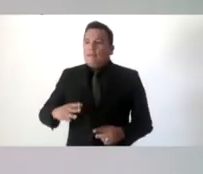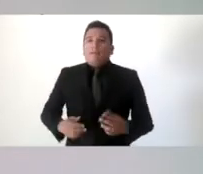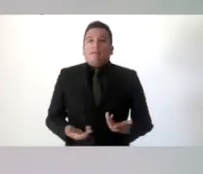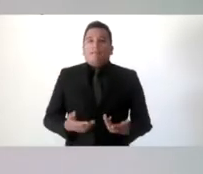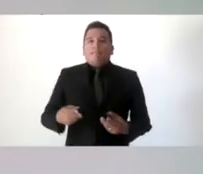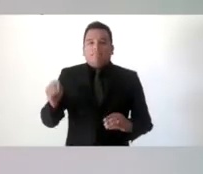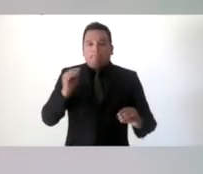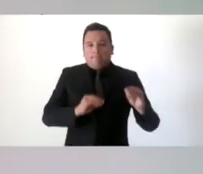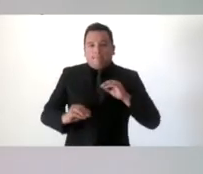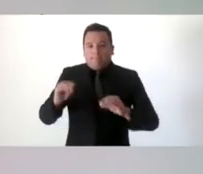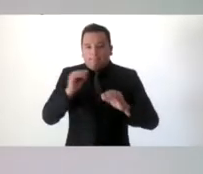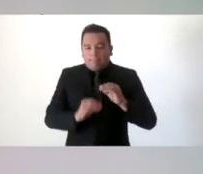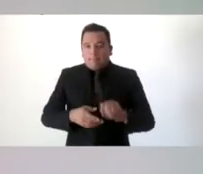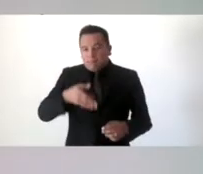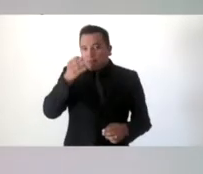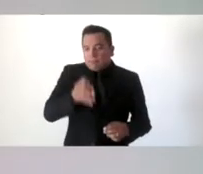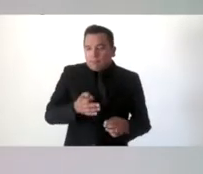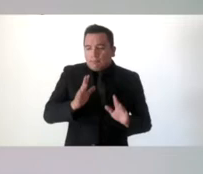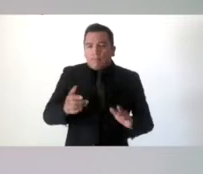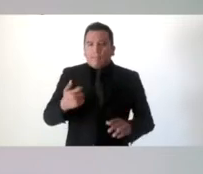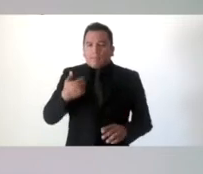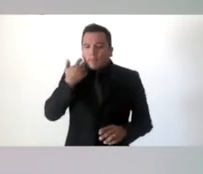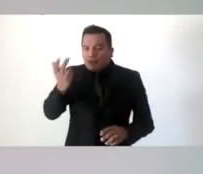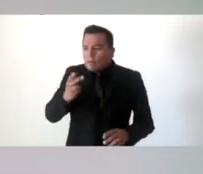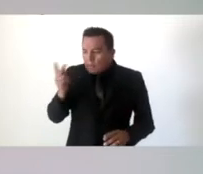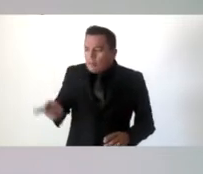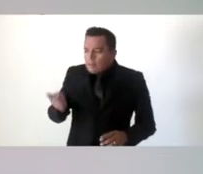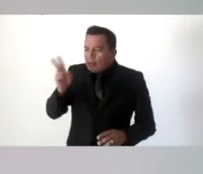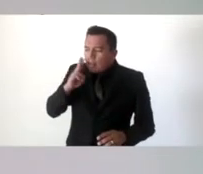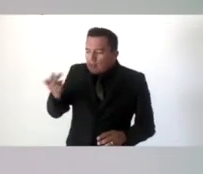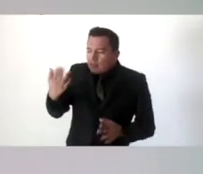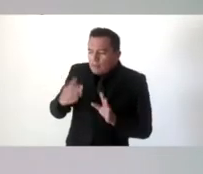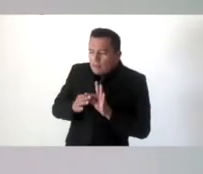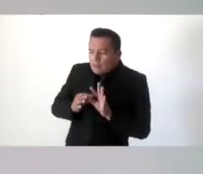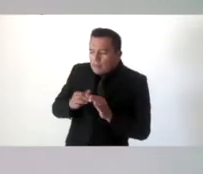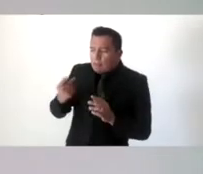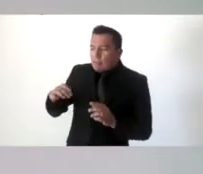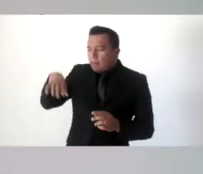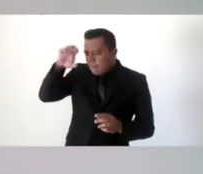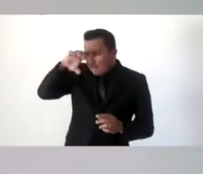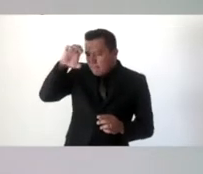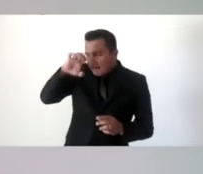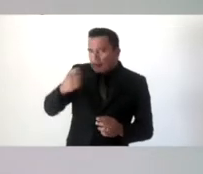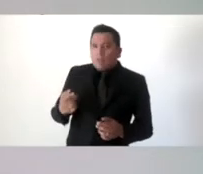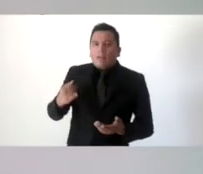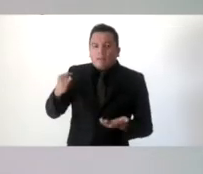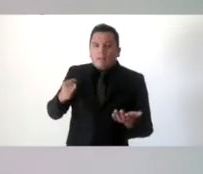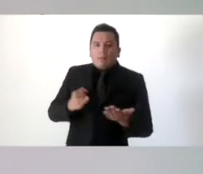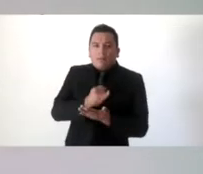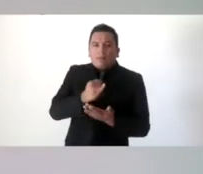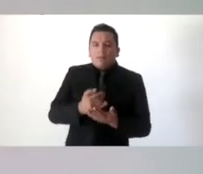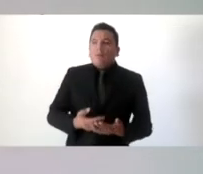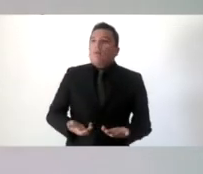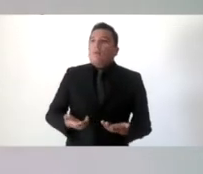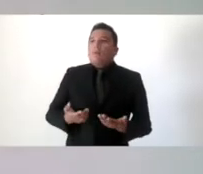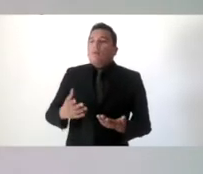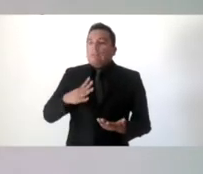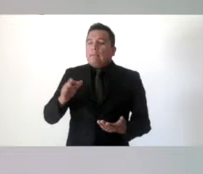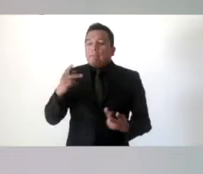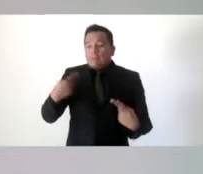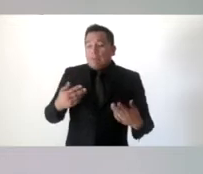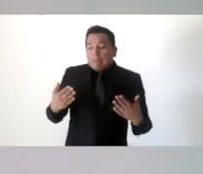etapa de la forma incluso como lo está regulado ya, quisiera que nos platicara un poco la experiencia de cómo se decide ante